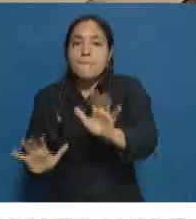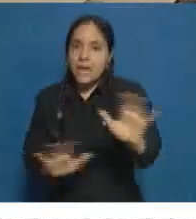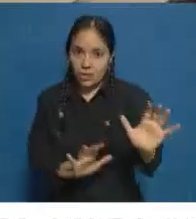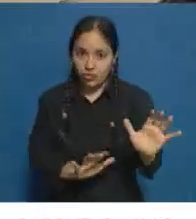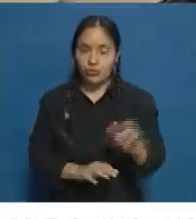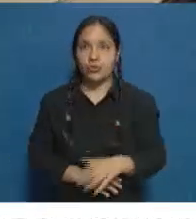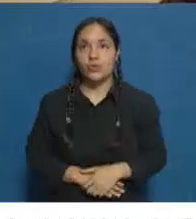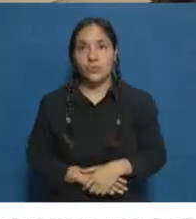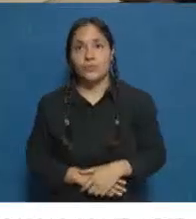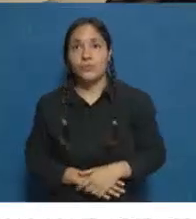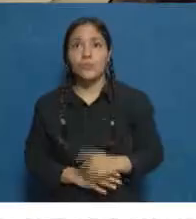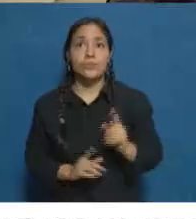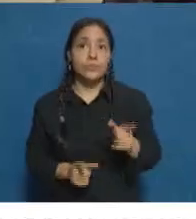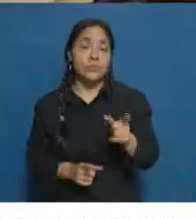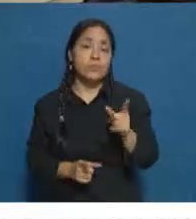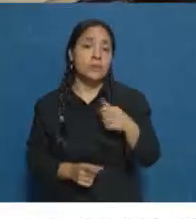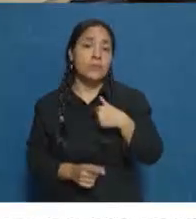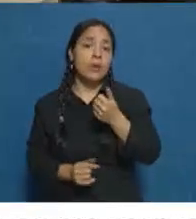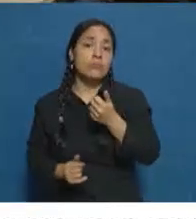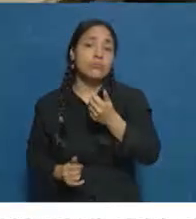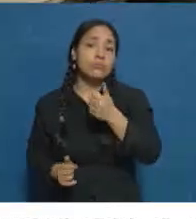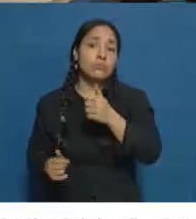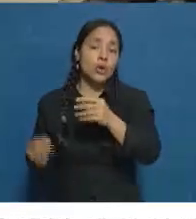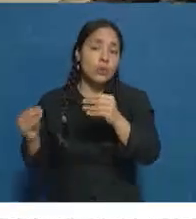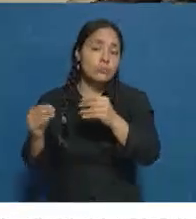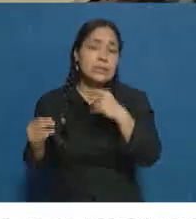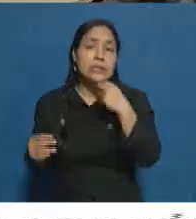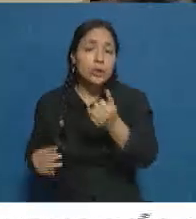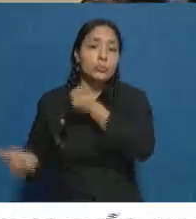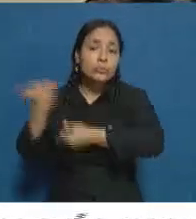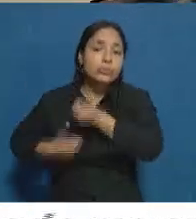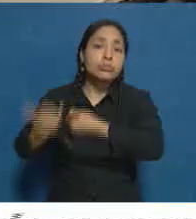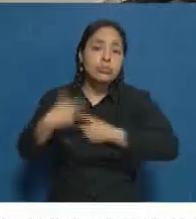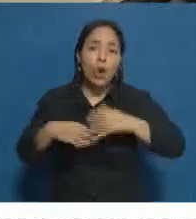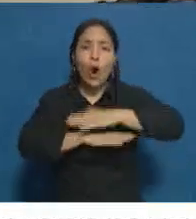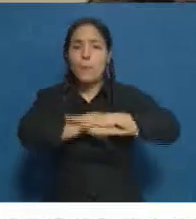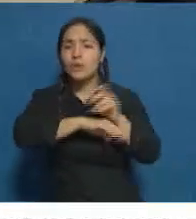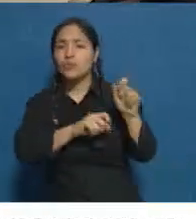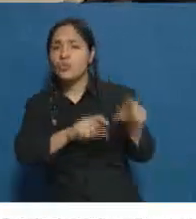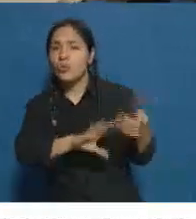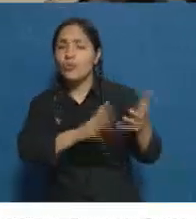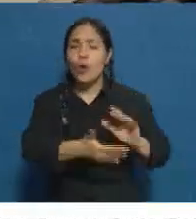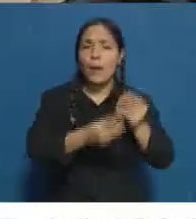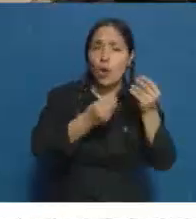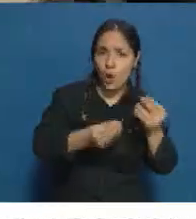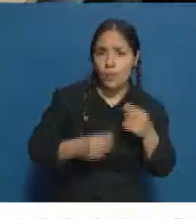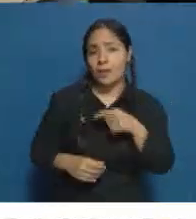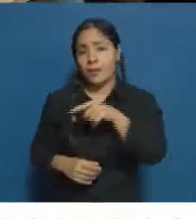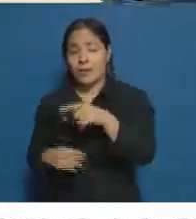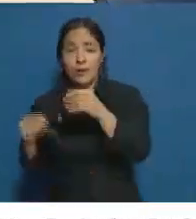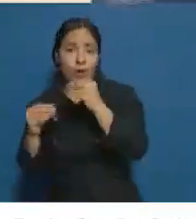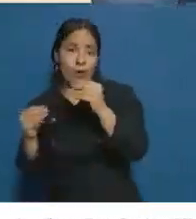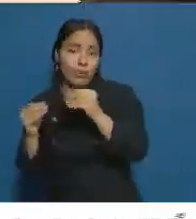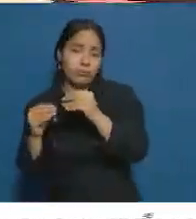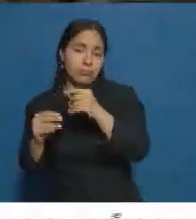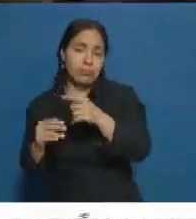manifestado las actitudes que él tenía, la conducta que él tenía. Y bueno, y todo eso se le expresó a la escuela ya desde hace